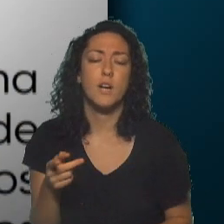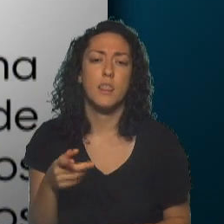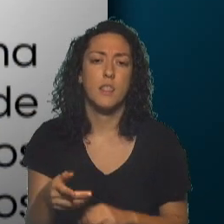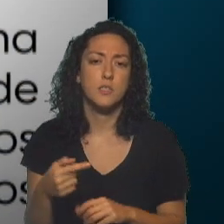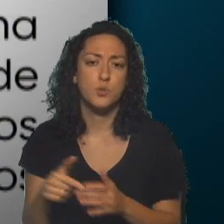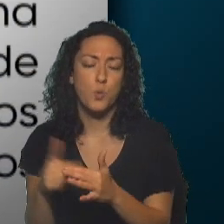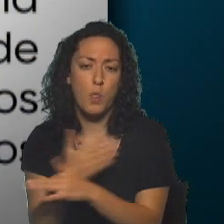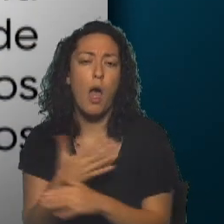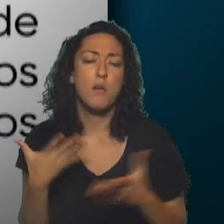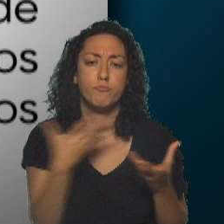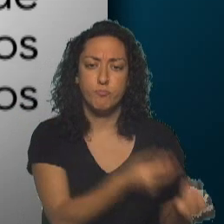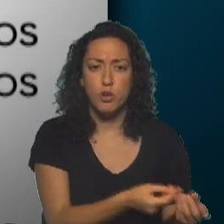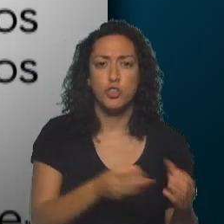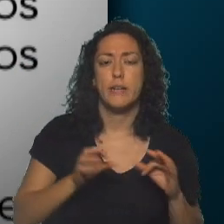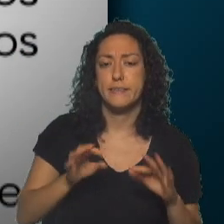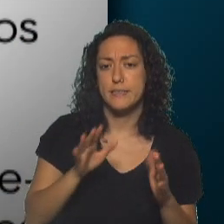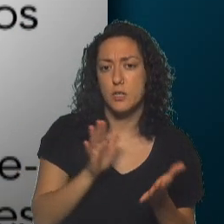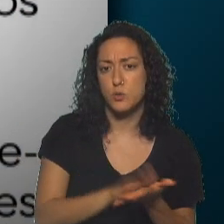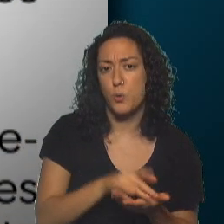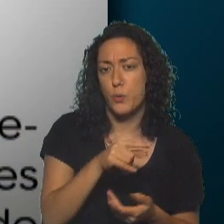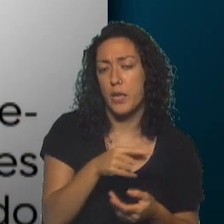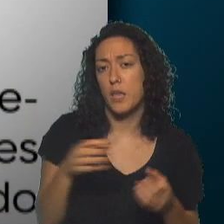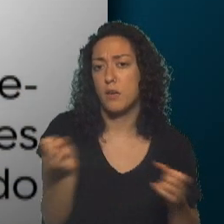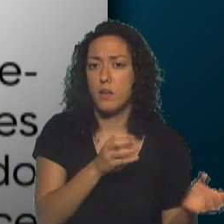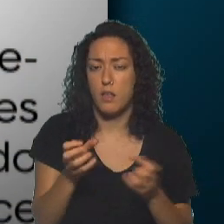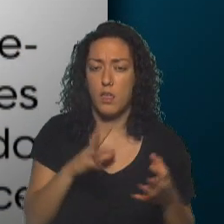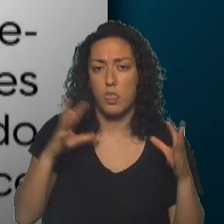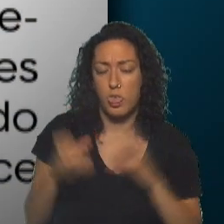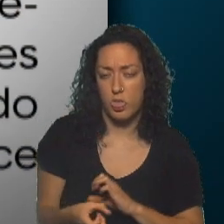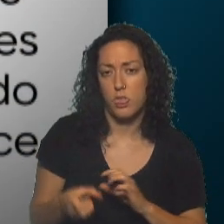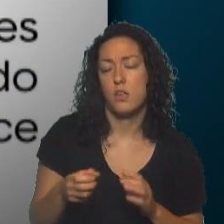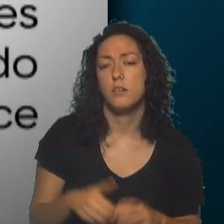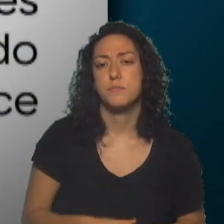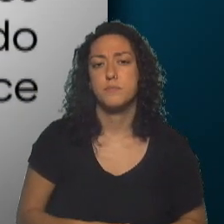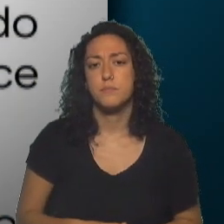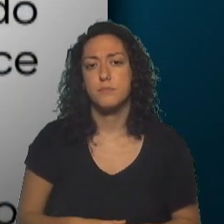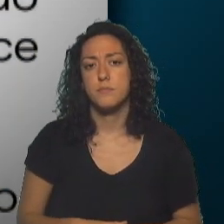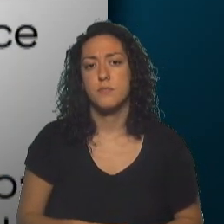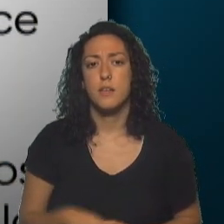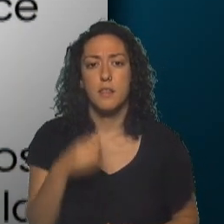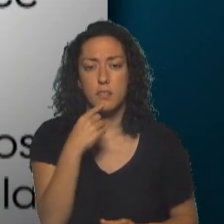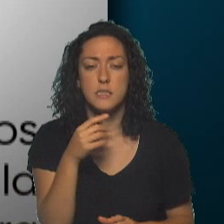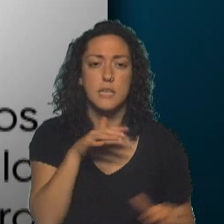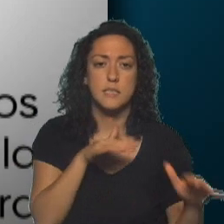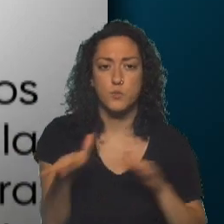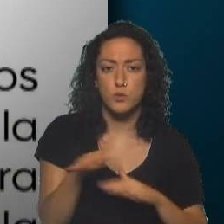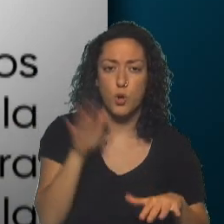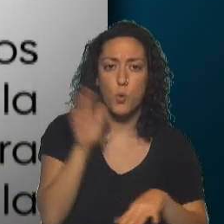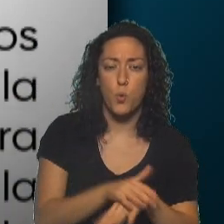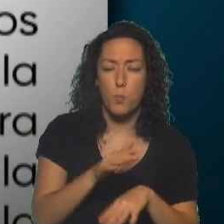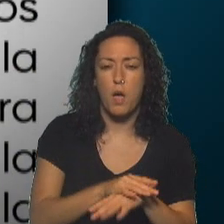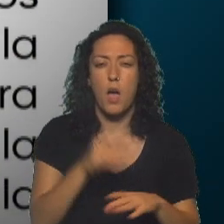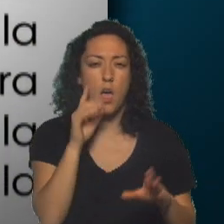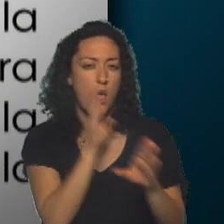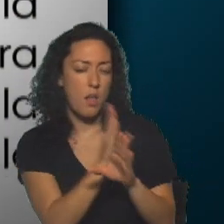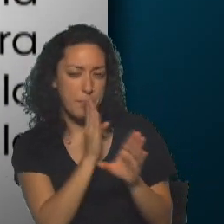y Seguridad luego de que tomara licencia afectado por la filtración de varios chats. Atribuyó el caso a una